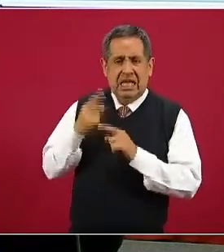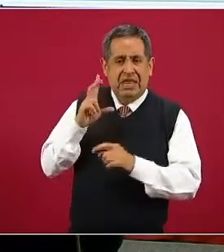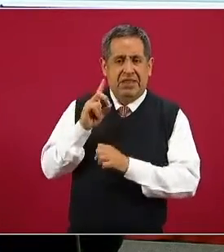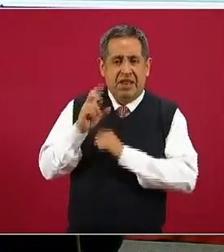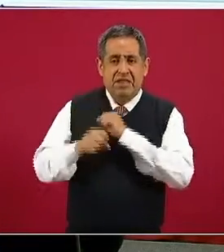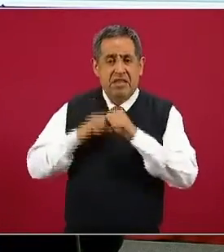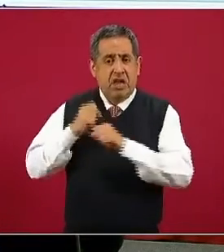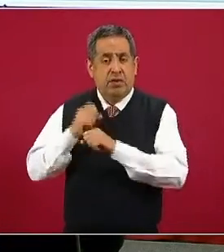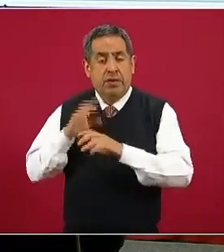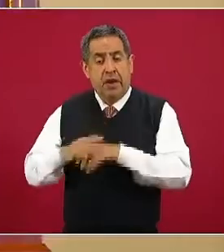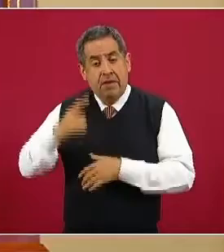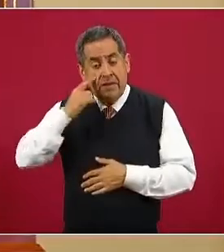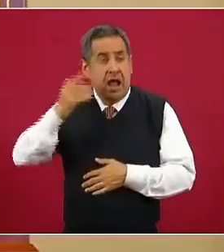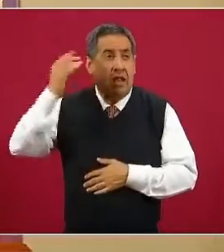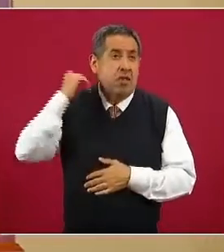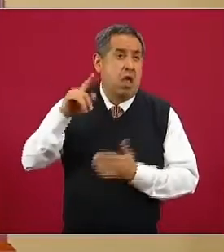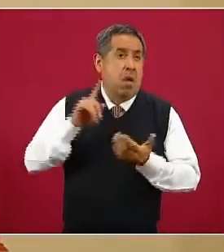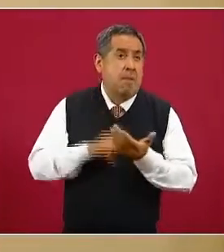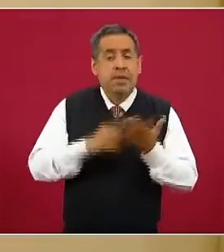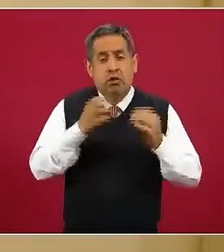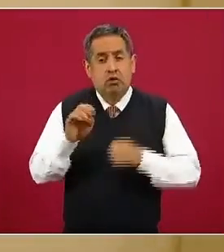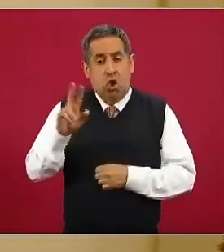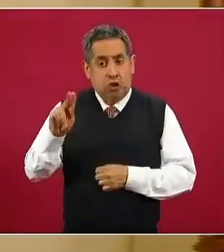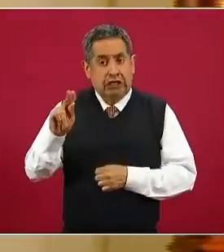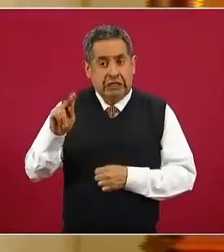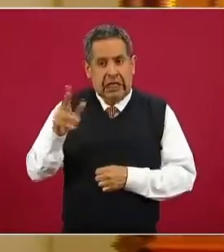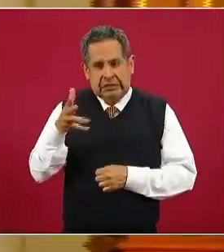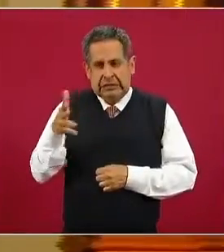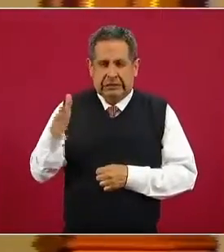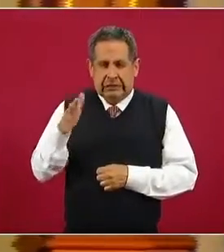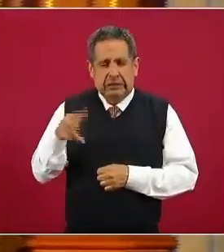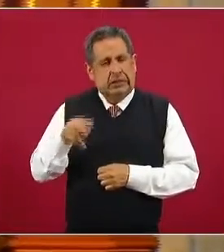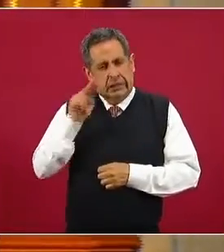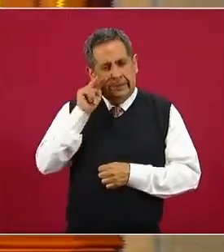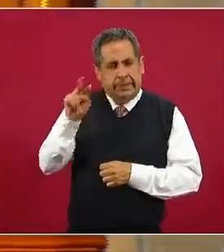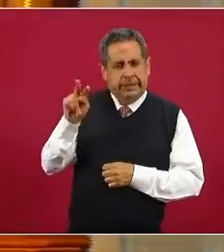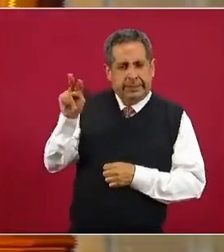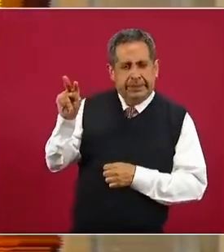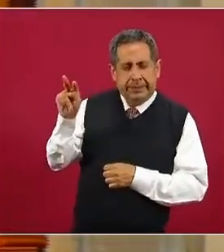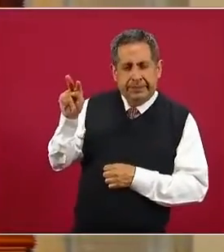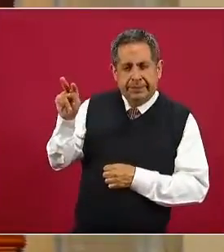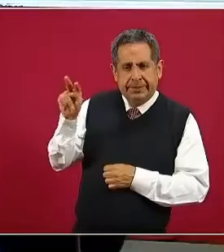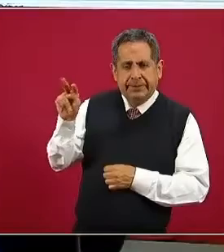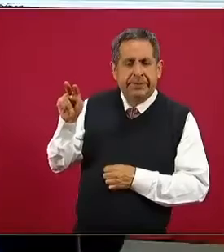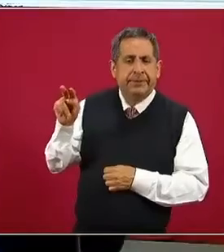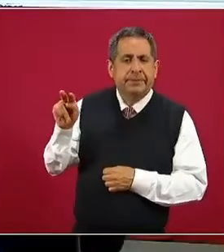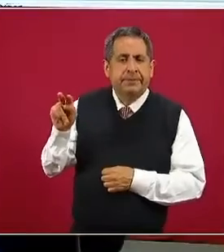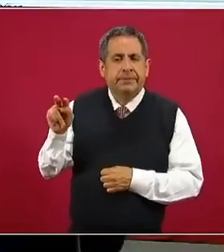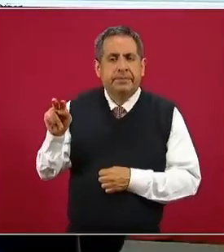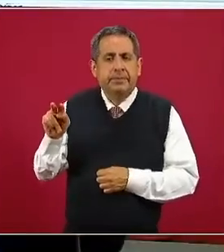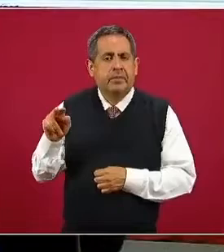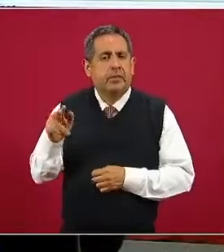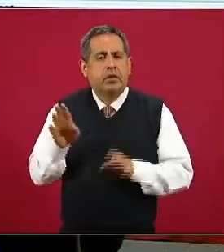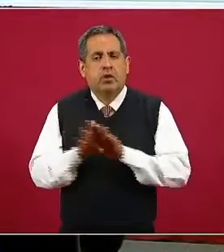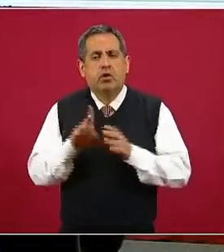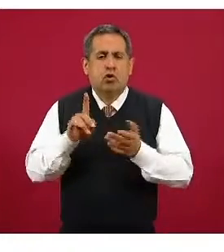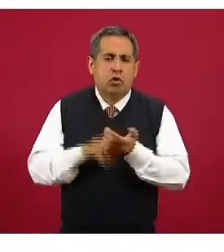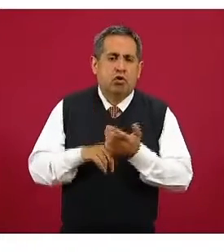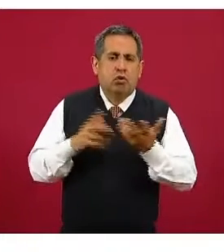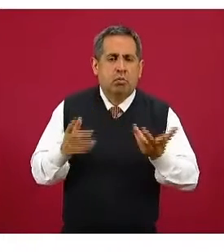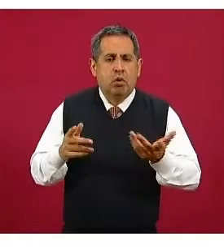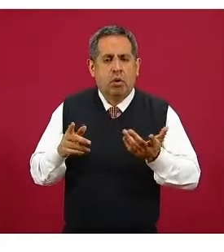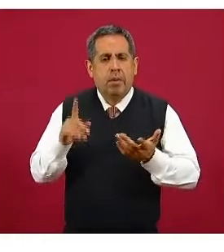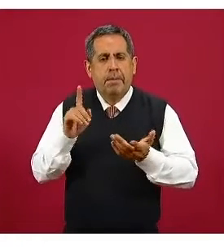años. Antes, en los 80s, y lo pueden ver aquí en esta tabla, en donde tenemos casos de la década de